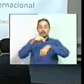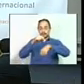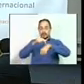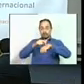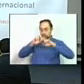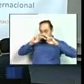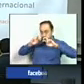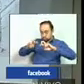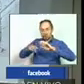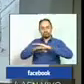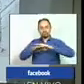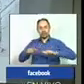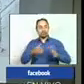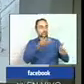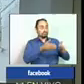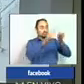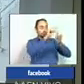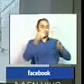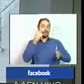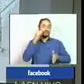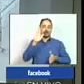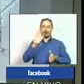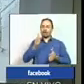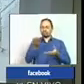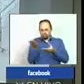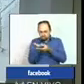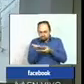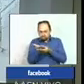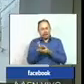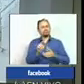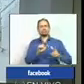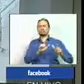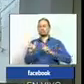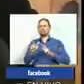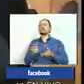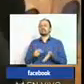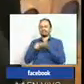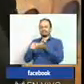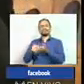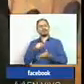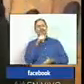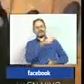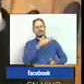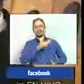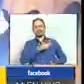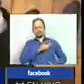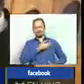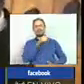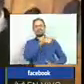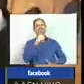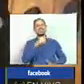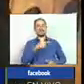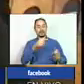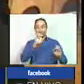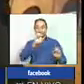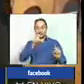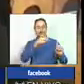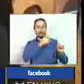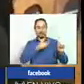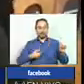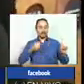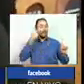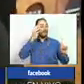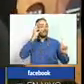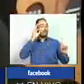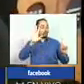ha finalizado y la Fiscalía dice tener todos los elementos para determinar la responsabilidad del expresidente Mauricio Funes y